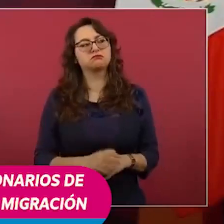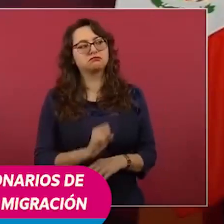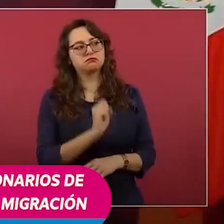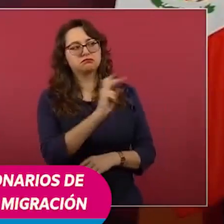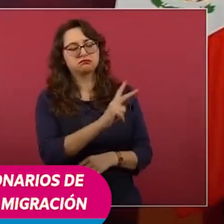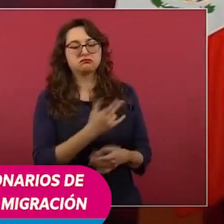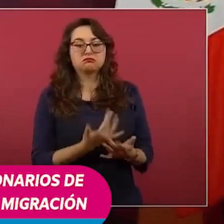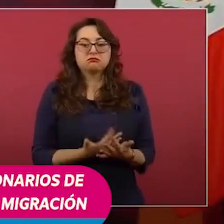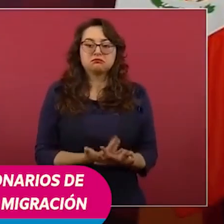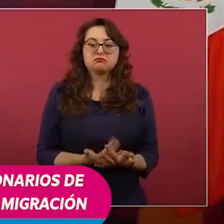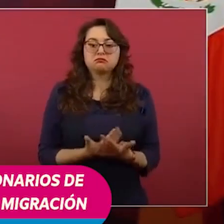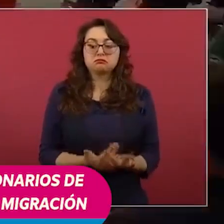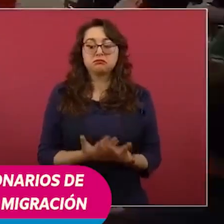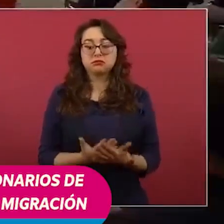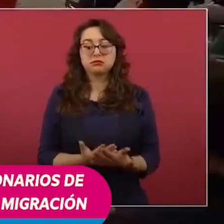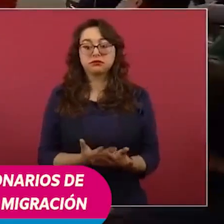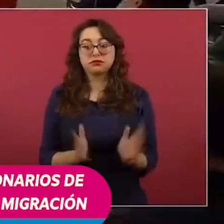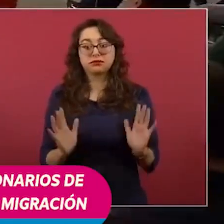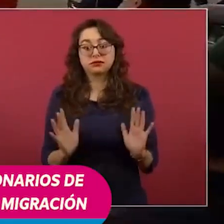y hoy salen